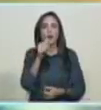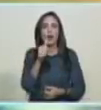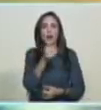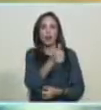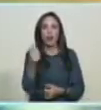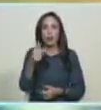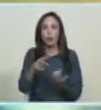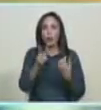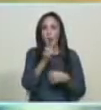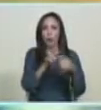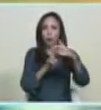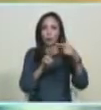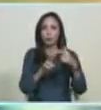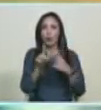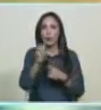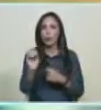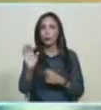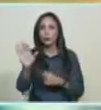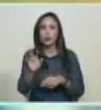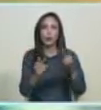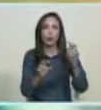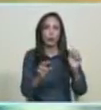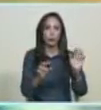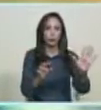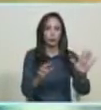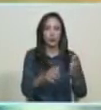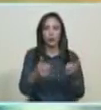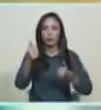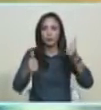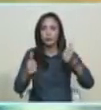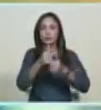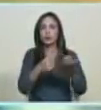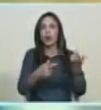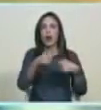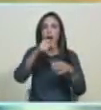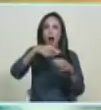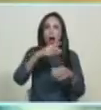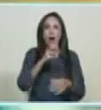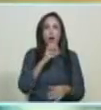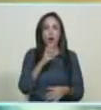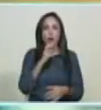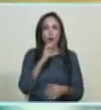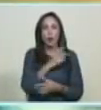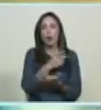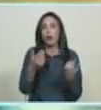estos lingotes y lo que van a ser los beneficios del plan de ahorro en oro